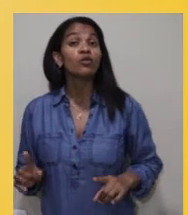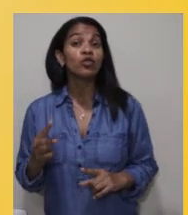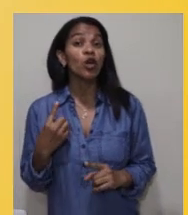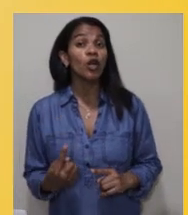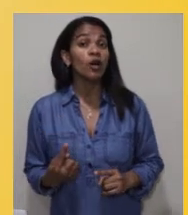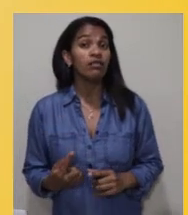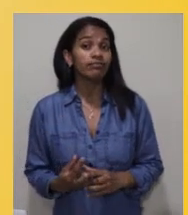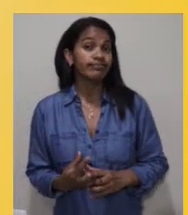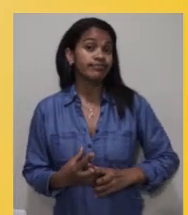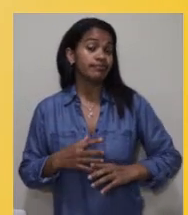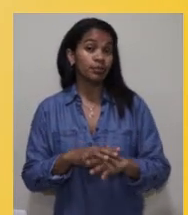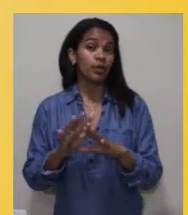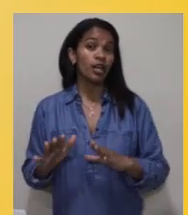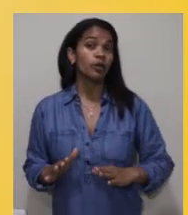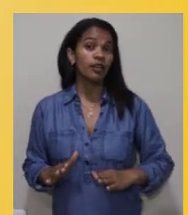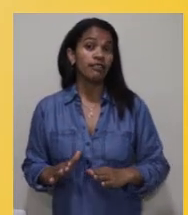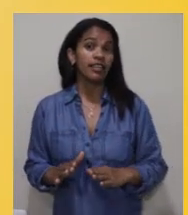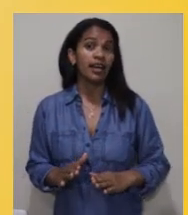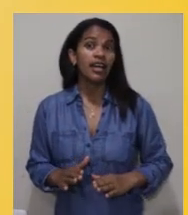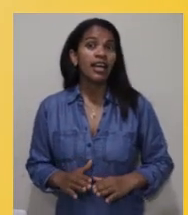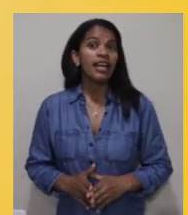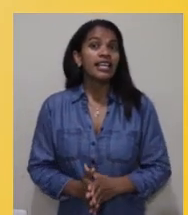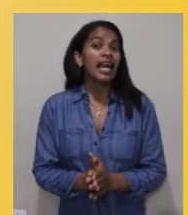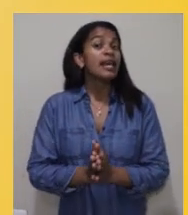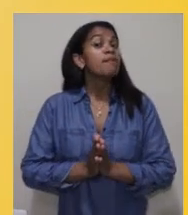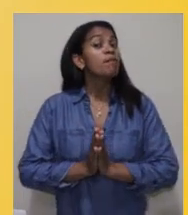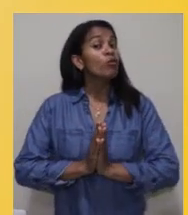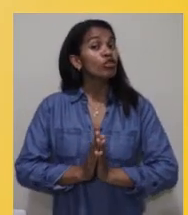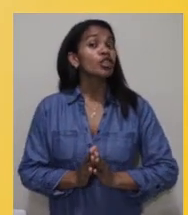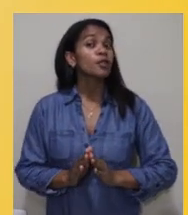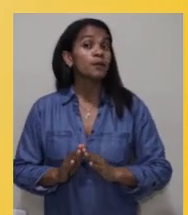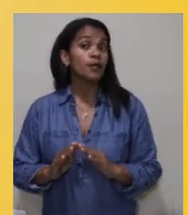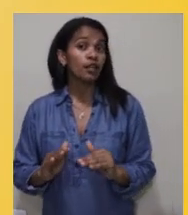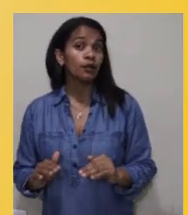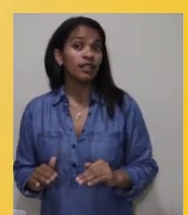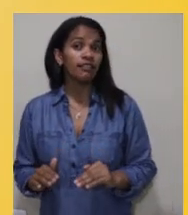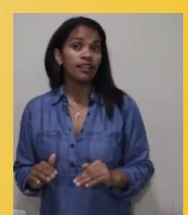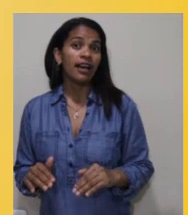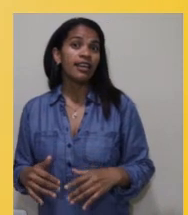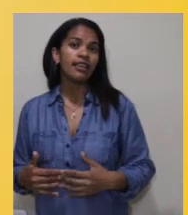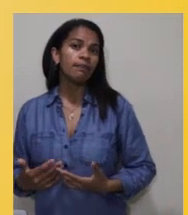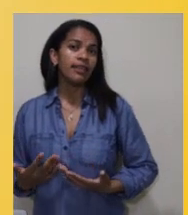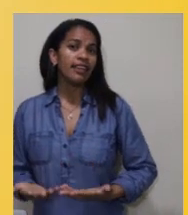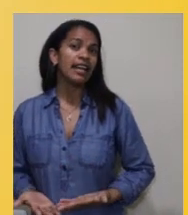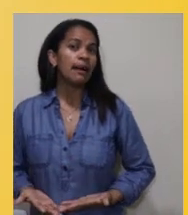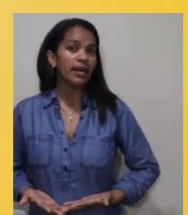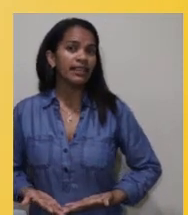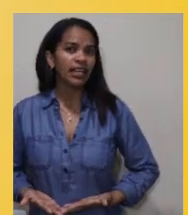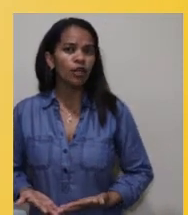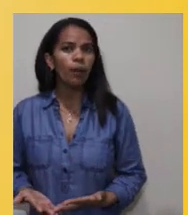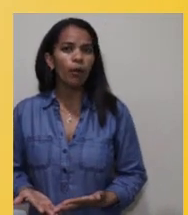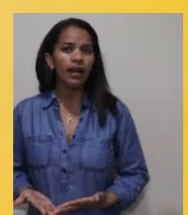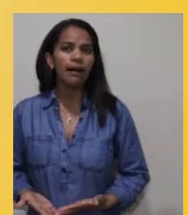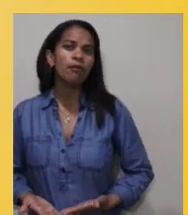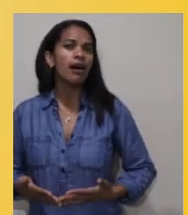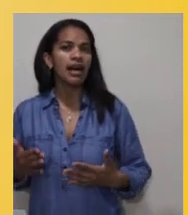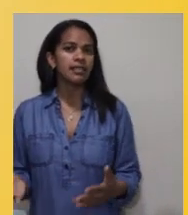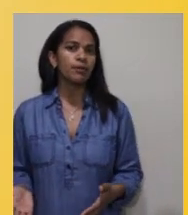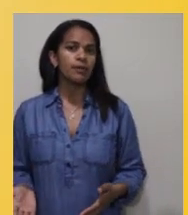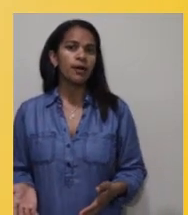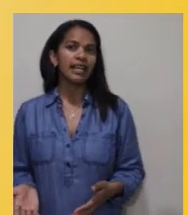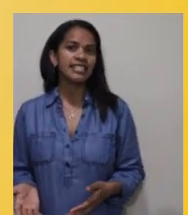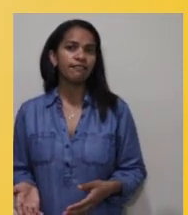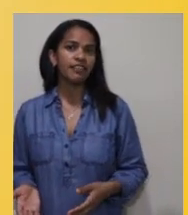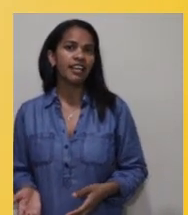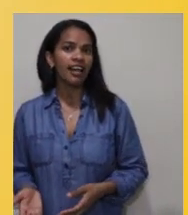no hay un solo proyecto de vida, que hay muchos proyectos de vida y depende de la meta que nos pongamos,